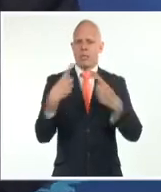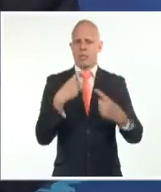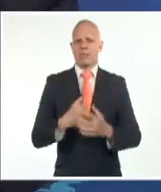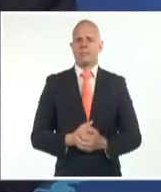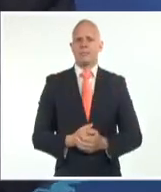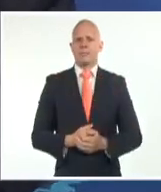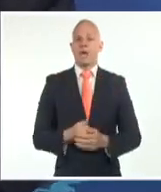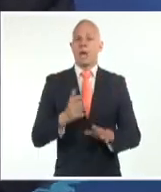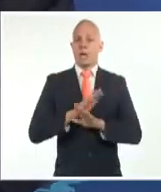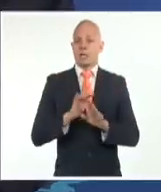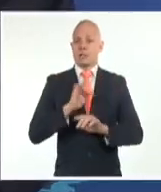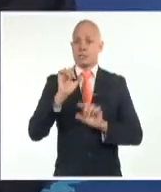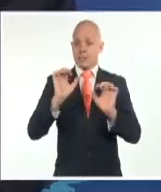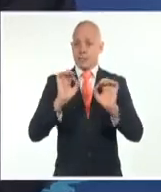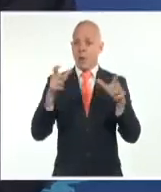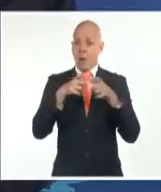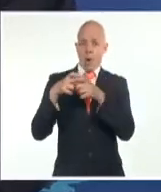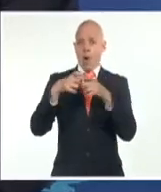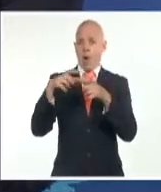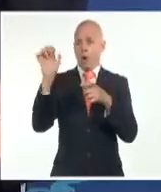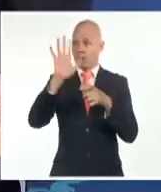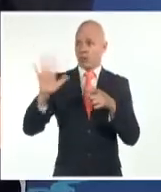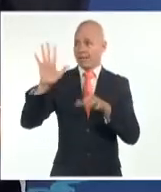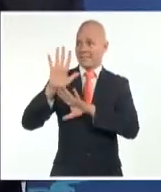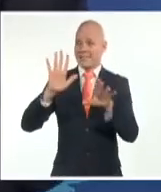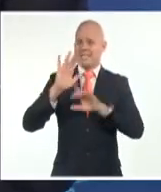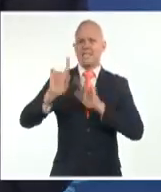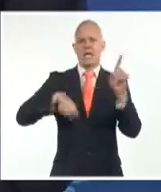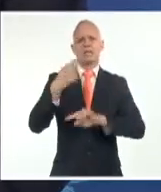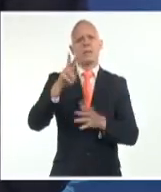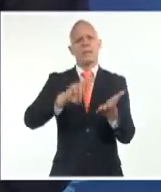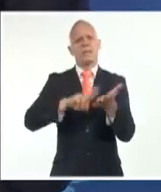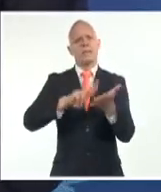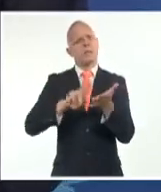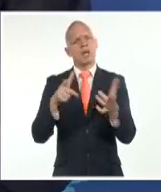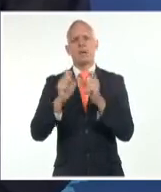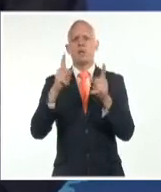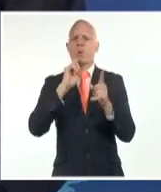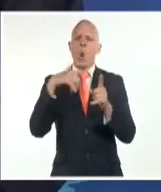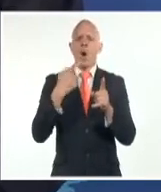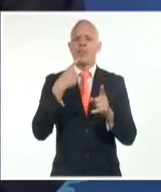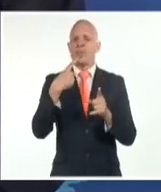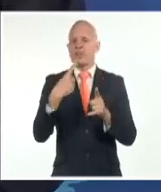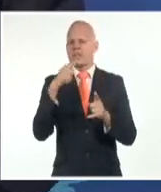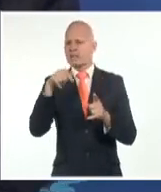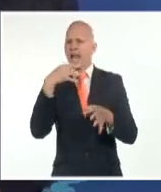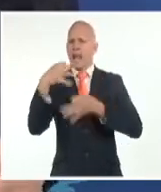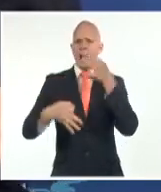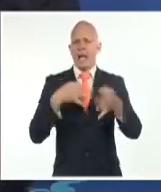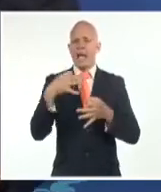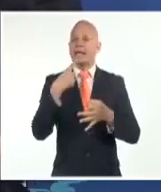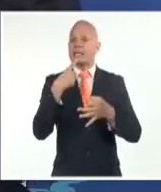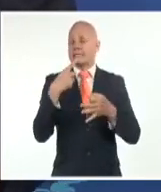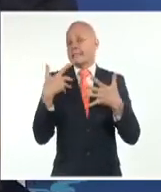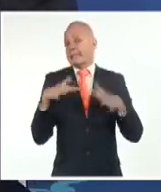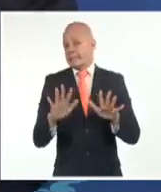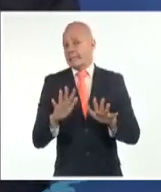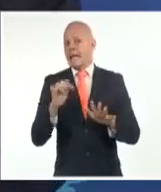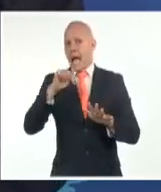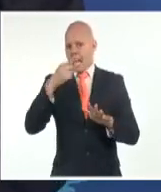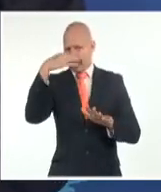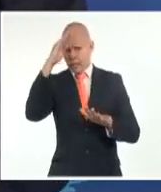Martes 8 de junio a un debate artificial sobre lo que han dado en llamar la situación política y los derechos humanos en Cuba. Si la Eurocámara